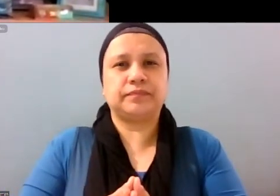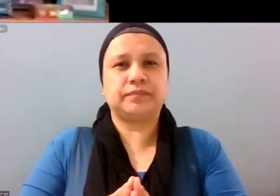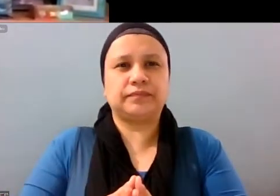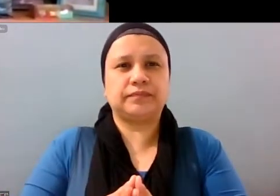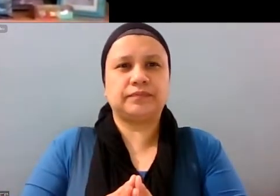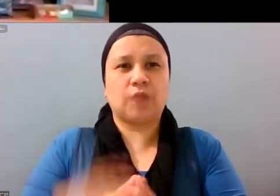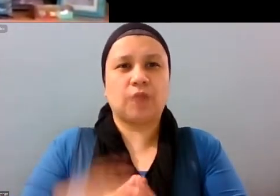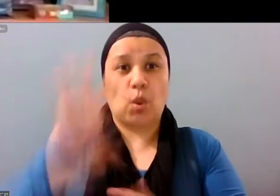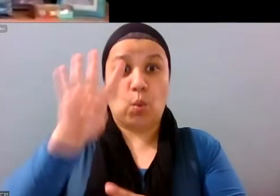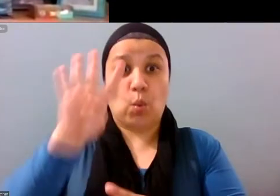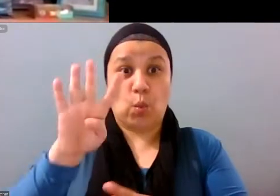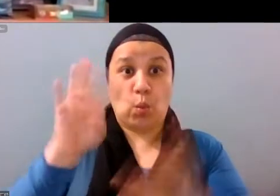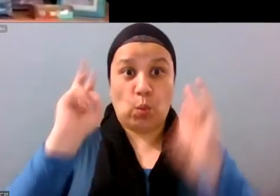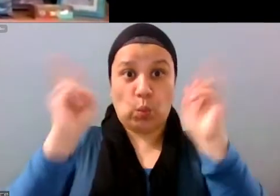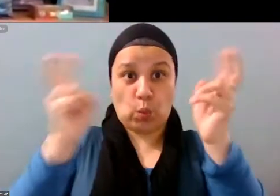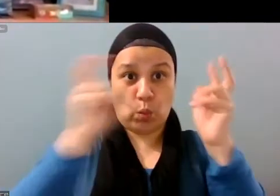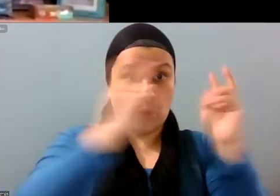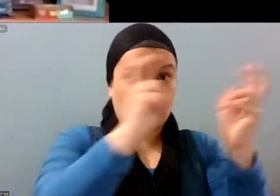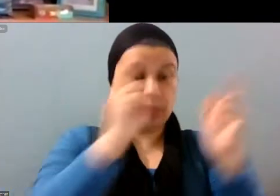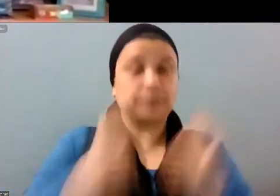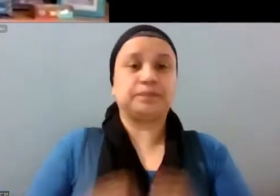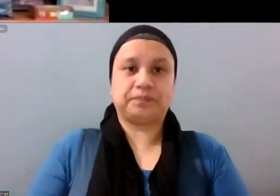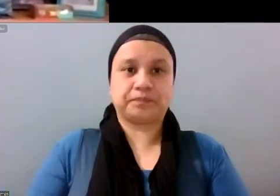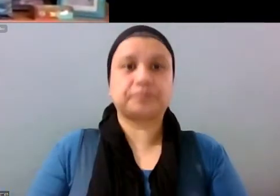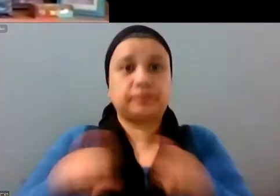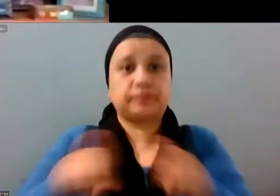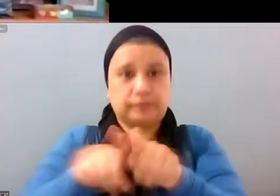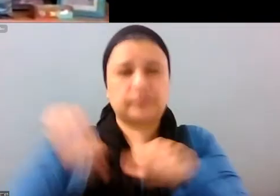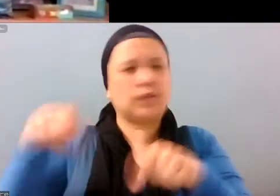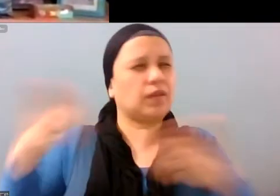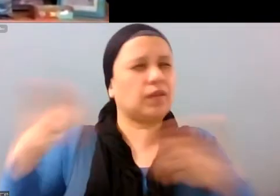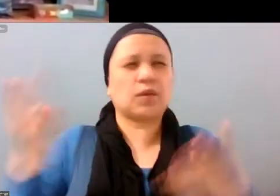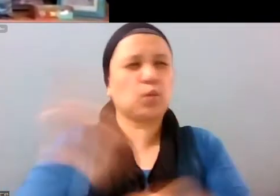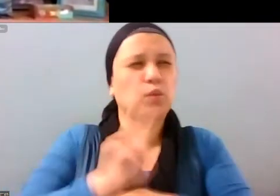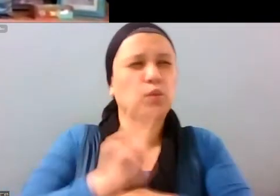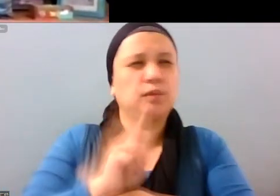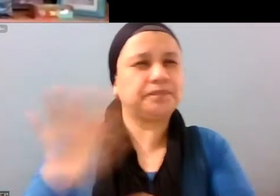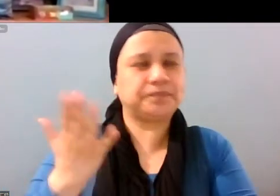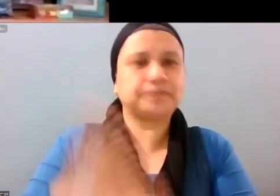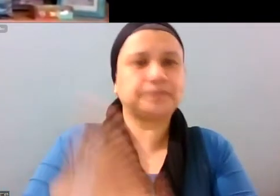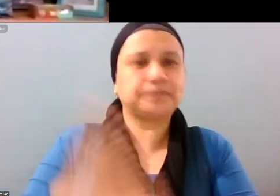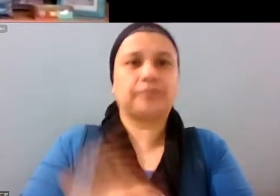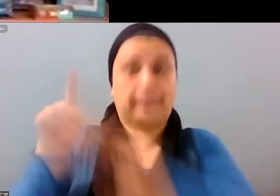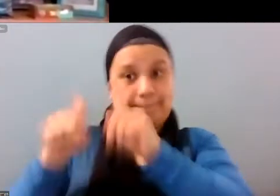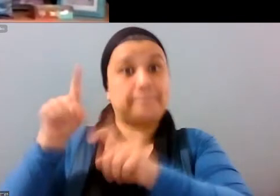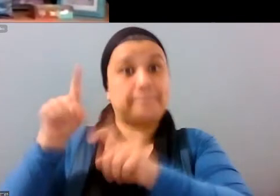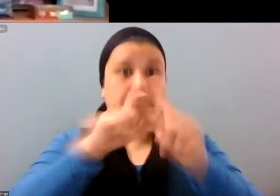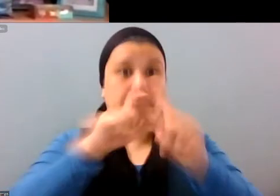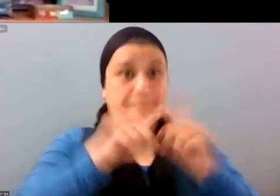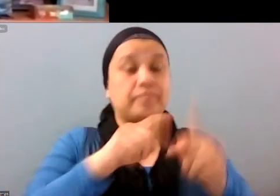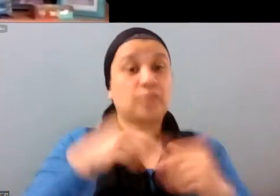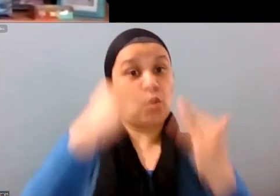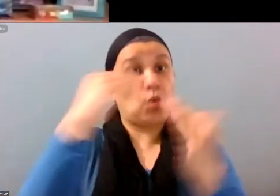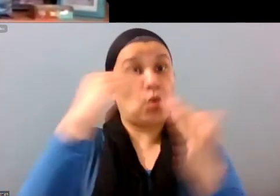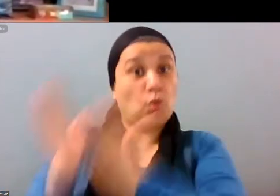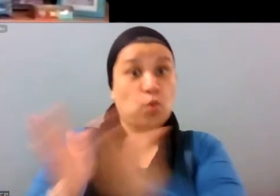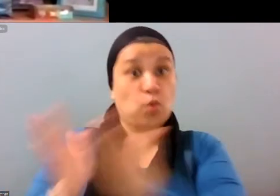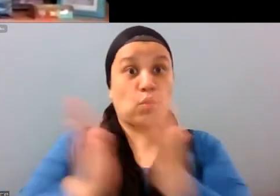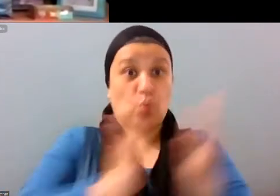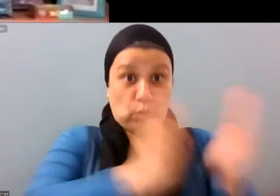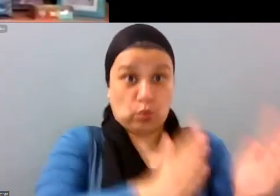temáticas y vamos a utilizar para esto una serie de preguntas el orden de cada una de